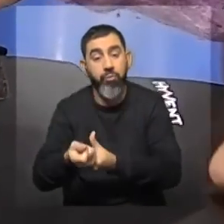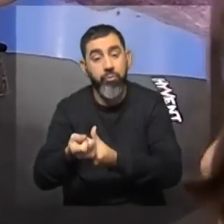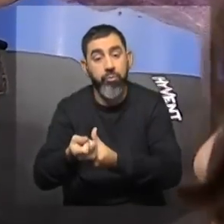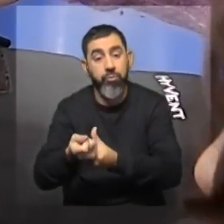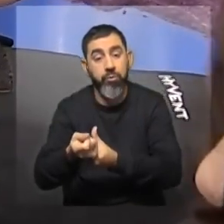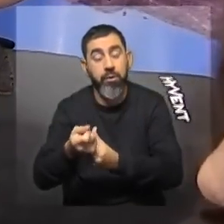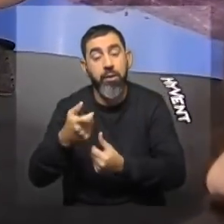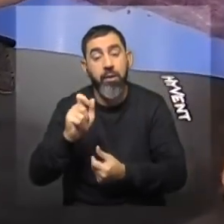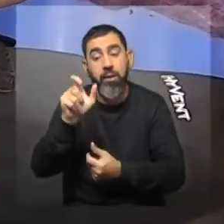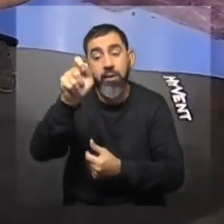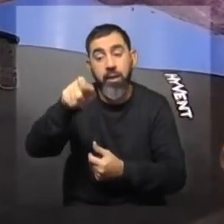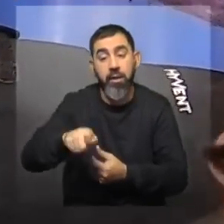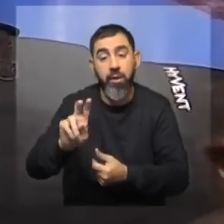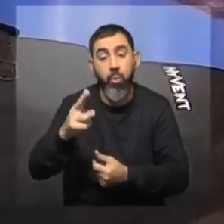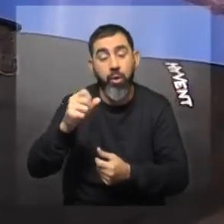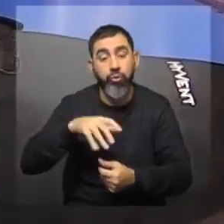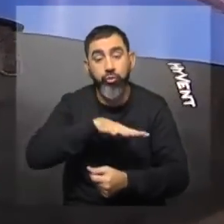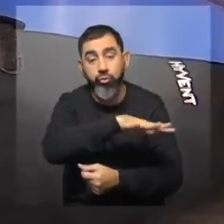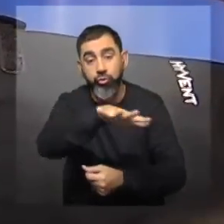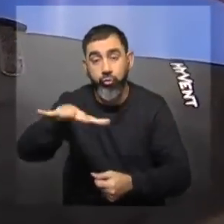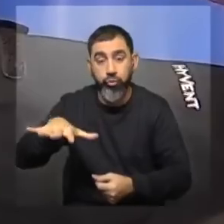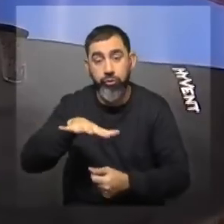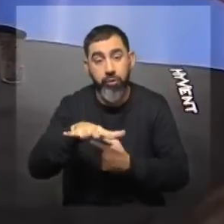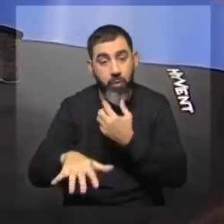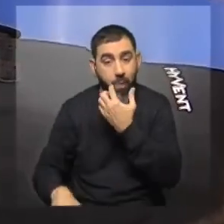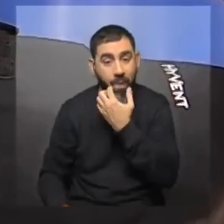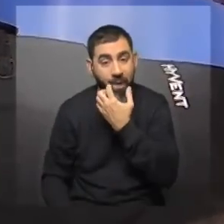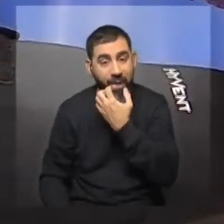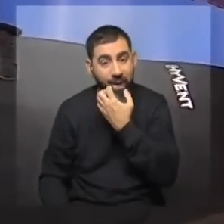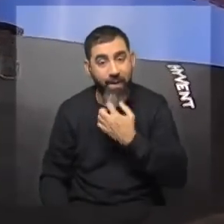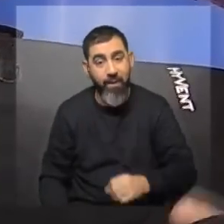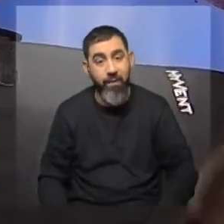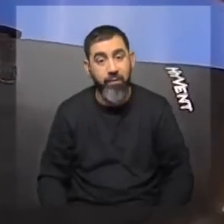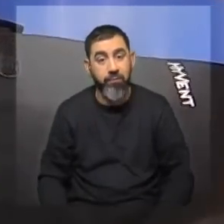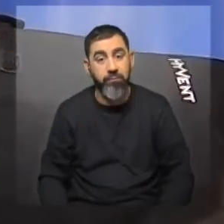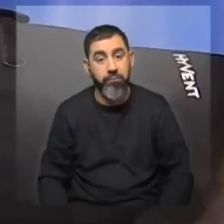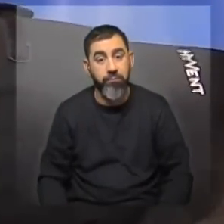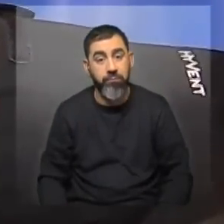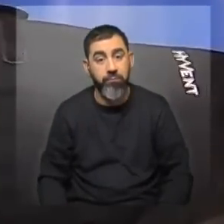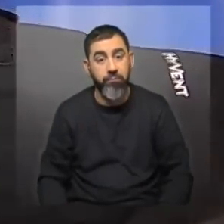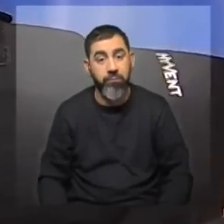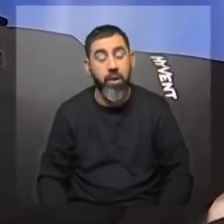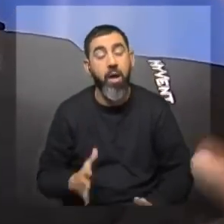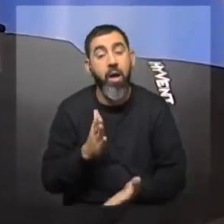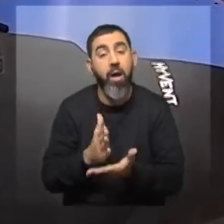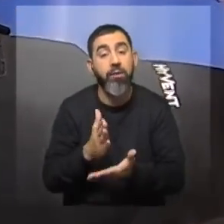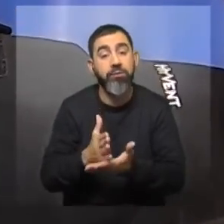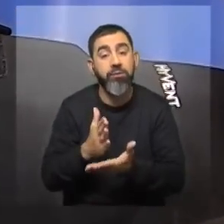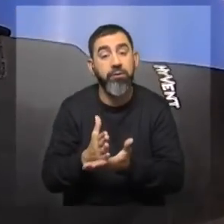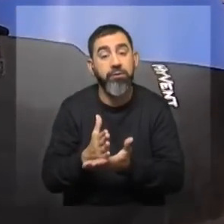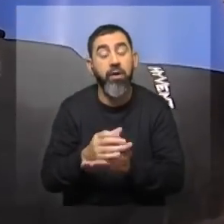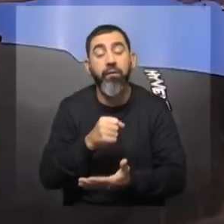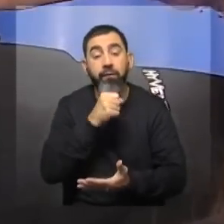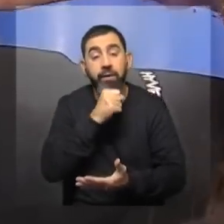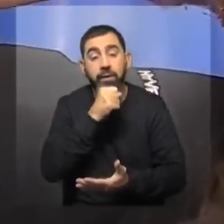quienes reciben tarjeta Uruguay social Pero no reciben la asignación de familiares plan de equidad quien recibe la asistencia a